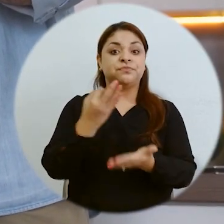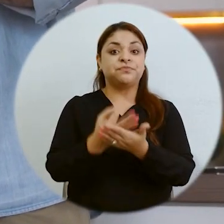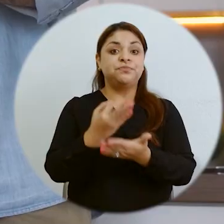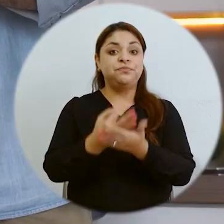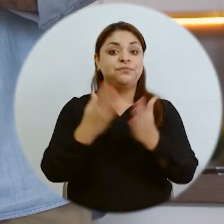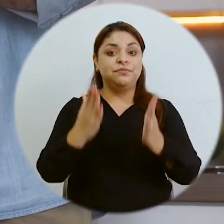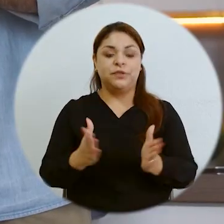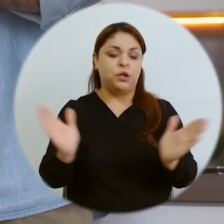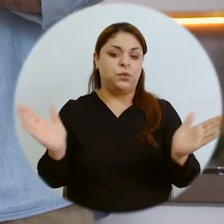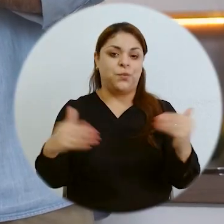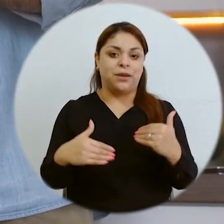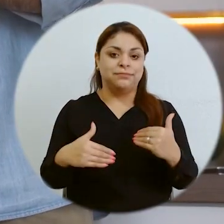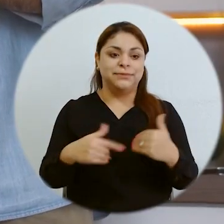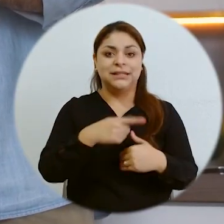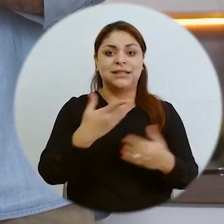etc.